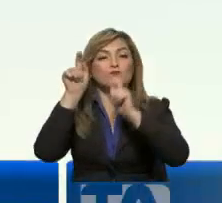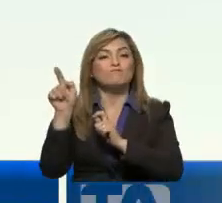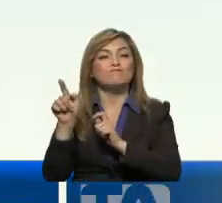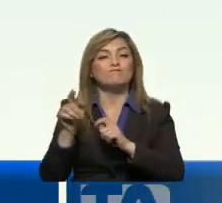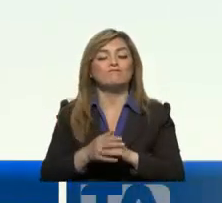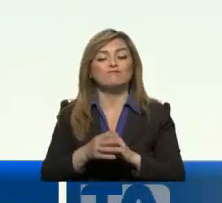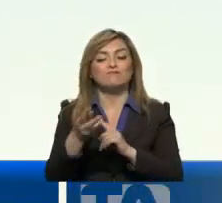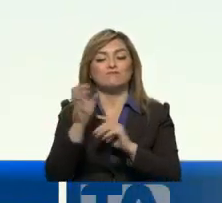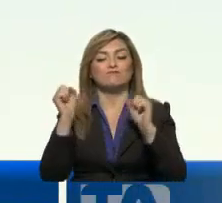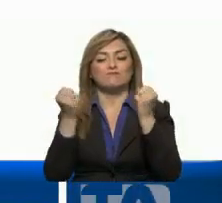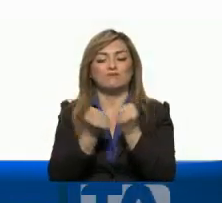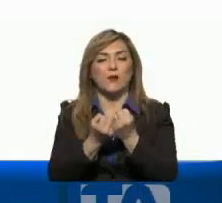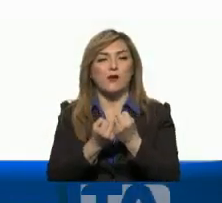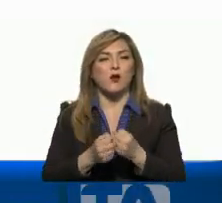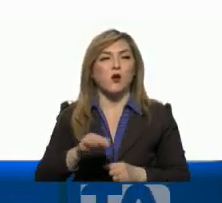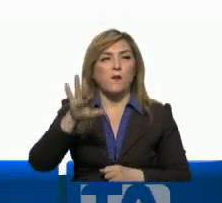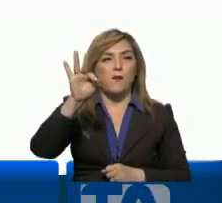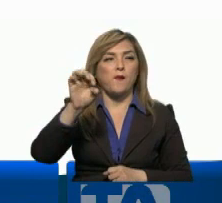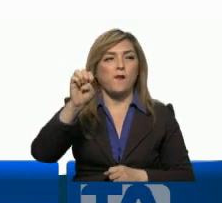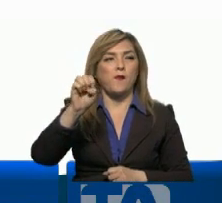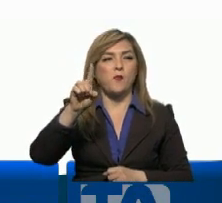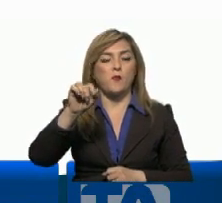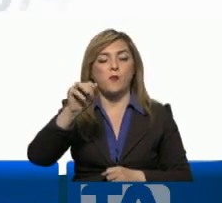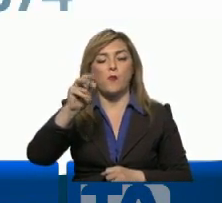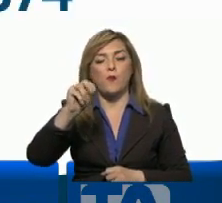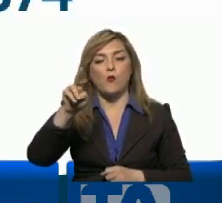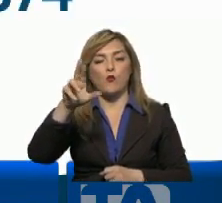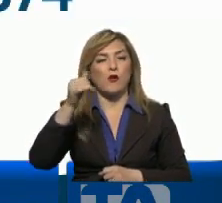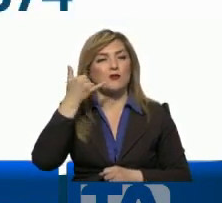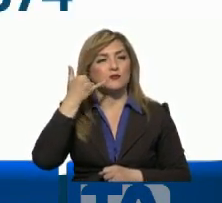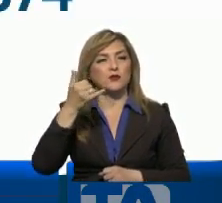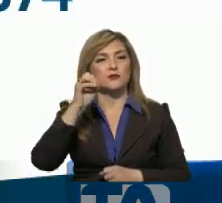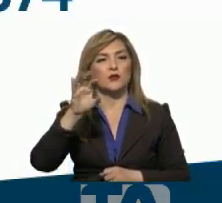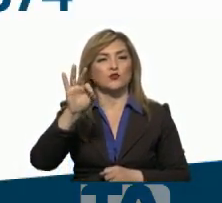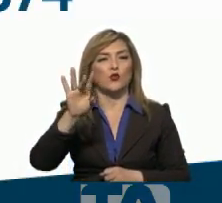puede buscarlos en redes sociales como Fedimura o llamar al